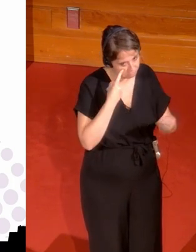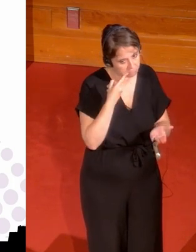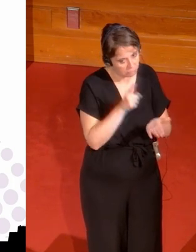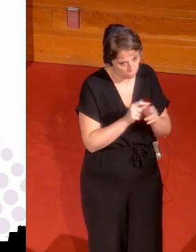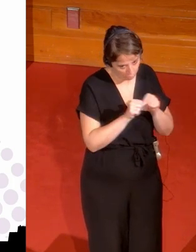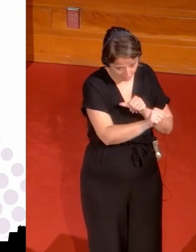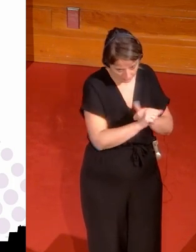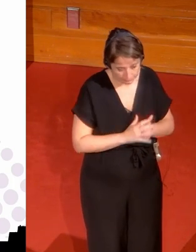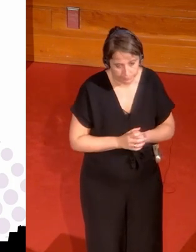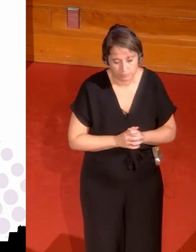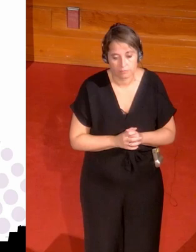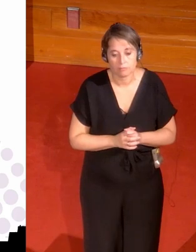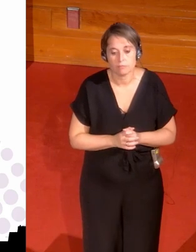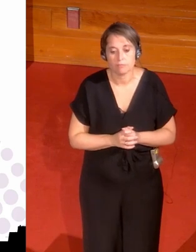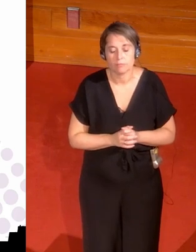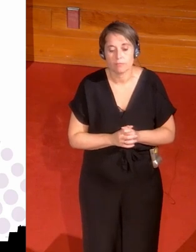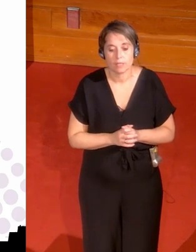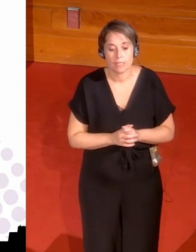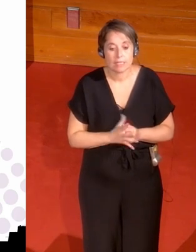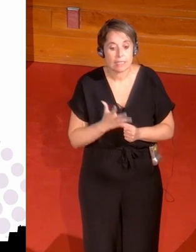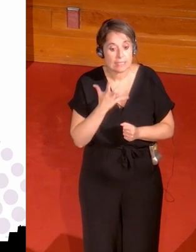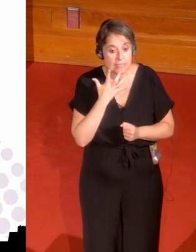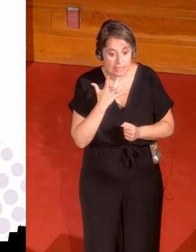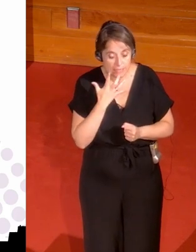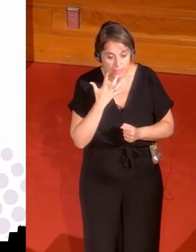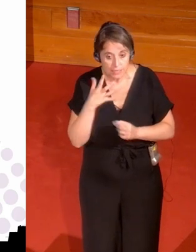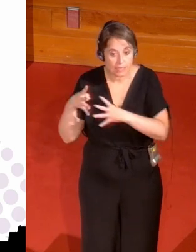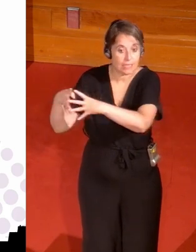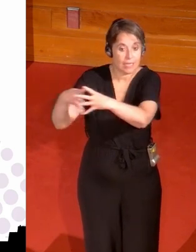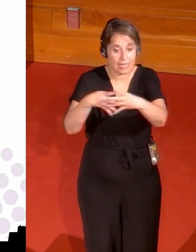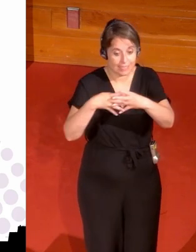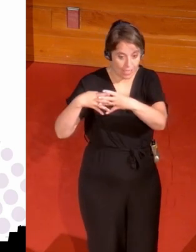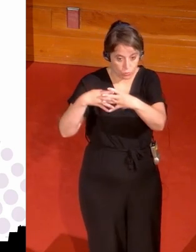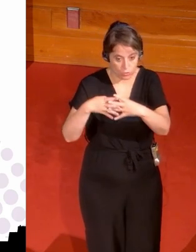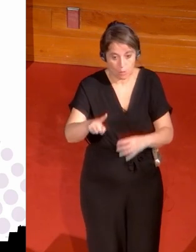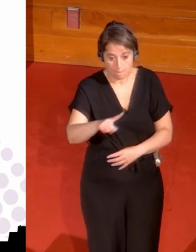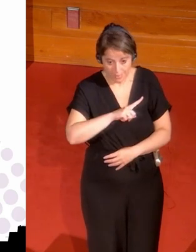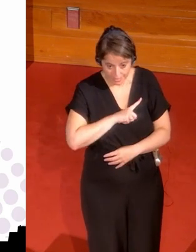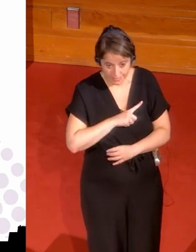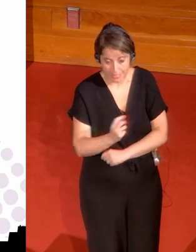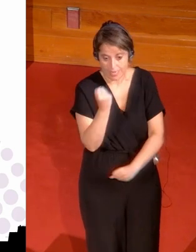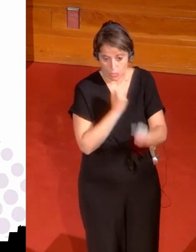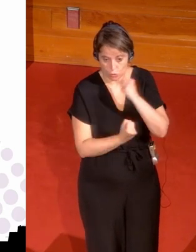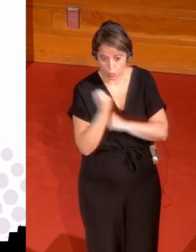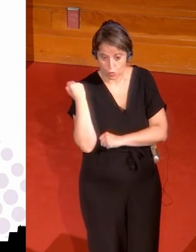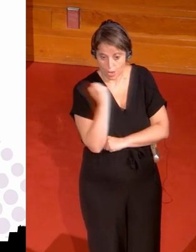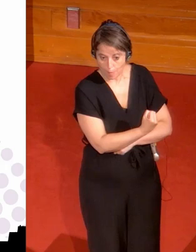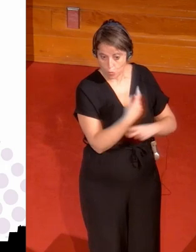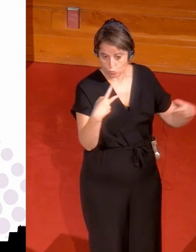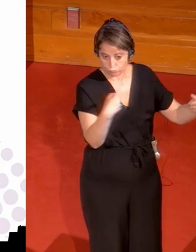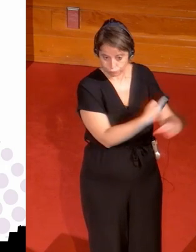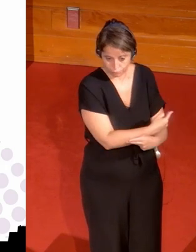selo si está Estados Unidos deja de apoyar militarmente y económicamente